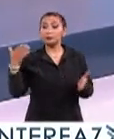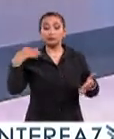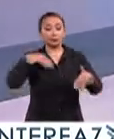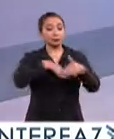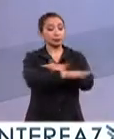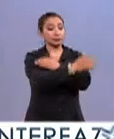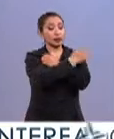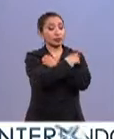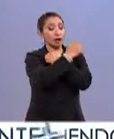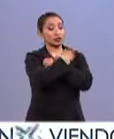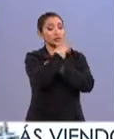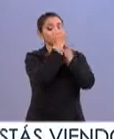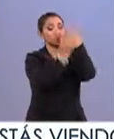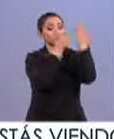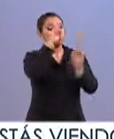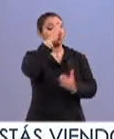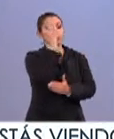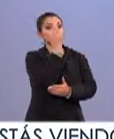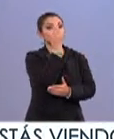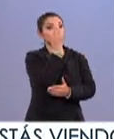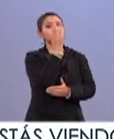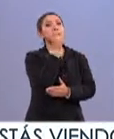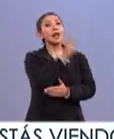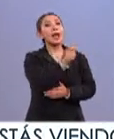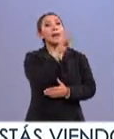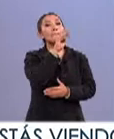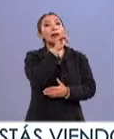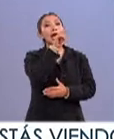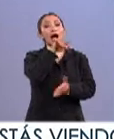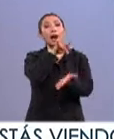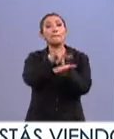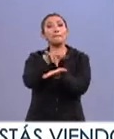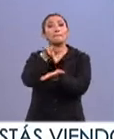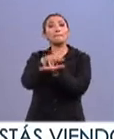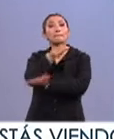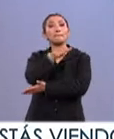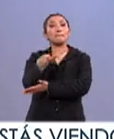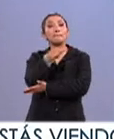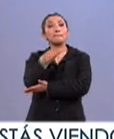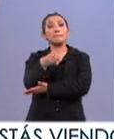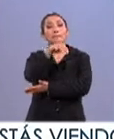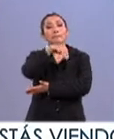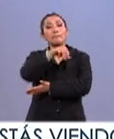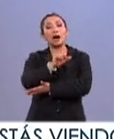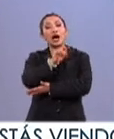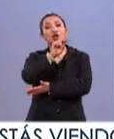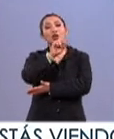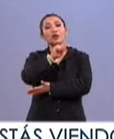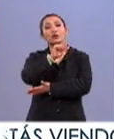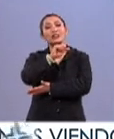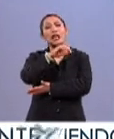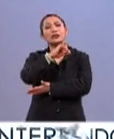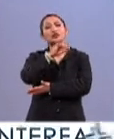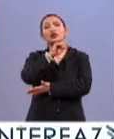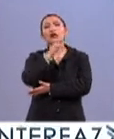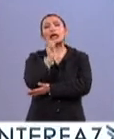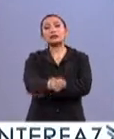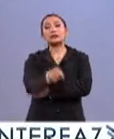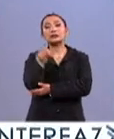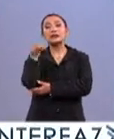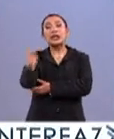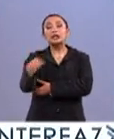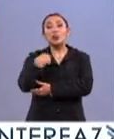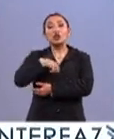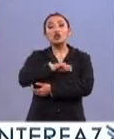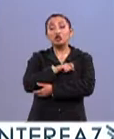la educación superior. Hablamos sin duda de la beca de manutención. Claro. Manutención es una beca que consiste en que les damos